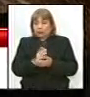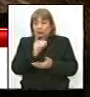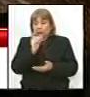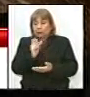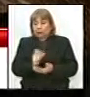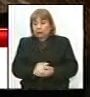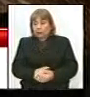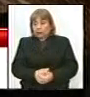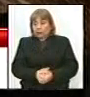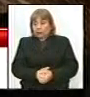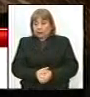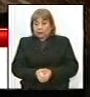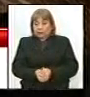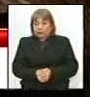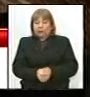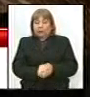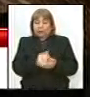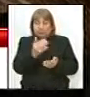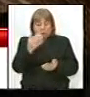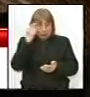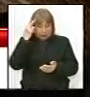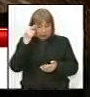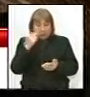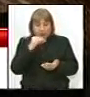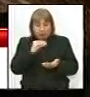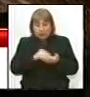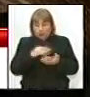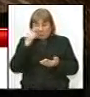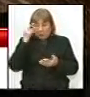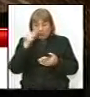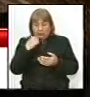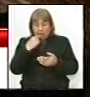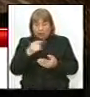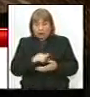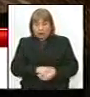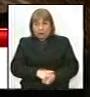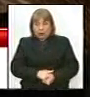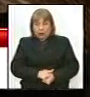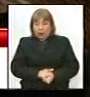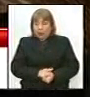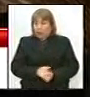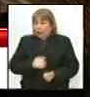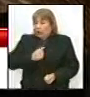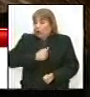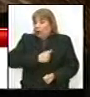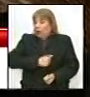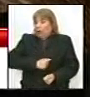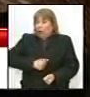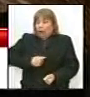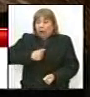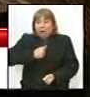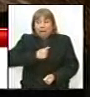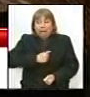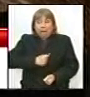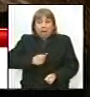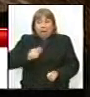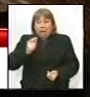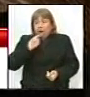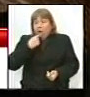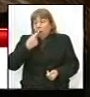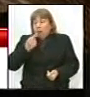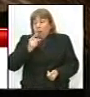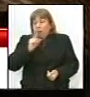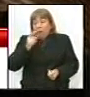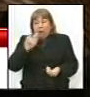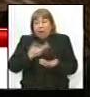persona por eso presidente yo me ratifico lamentablemente lamentablemente no es por no quiero